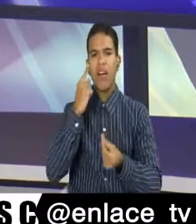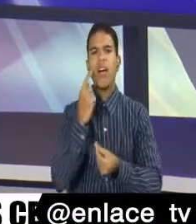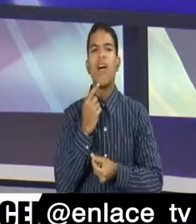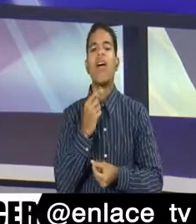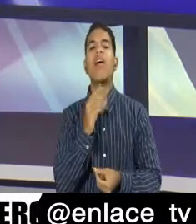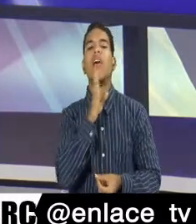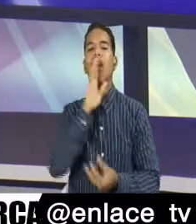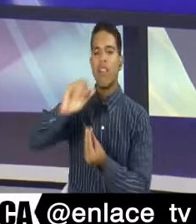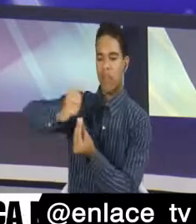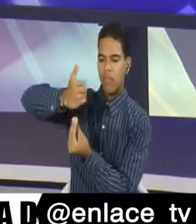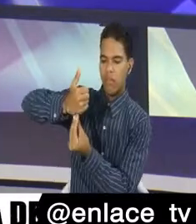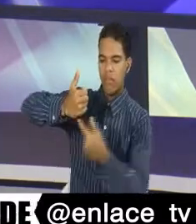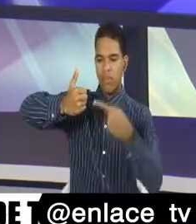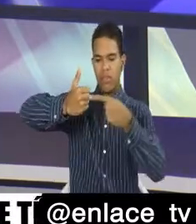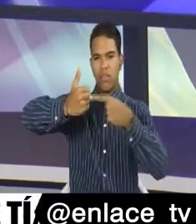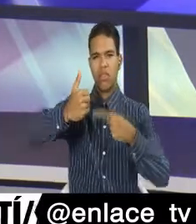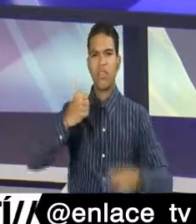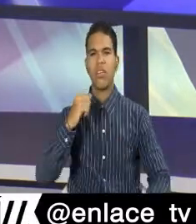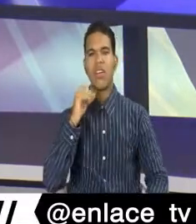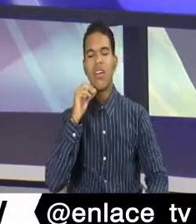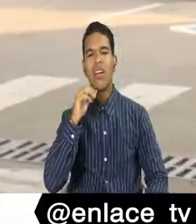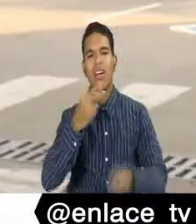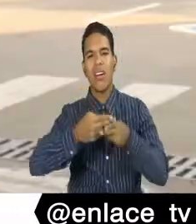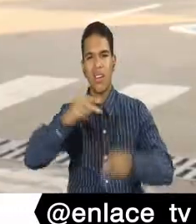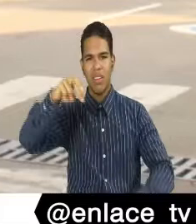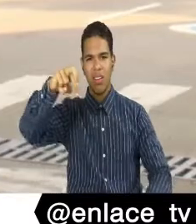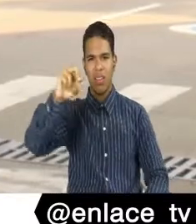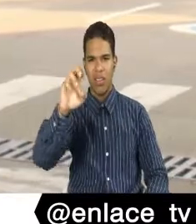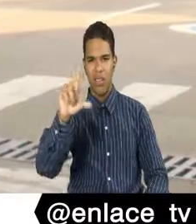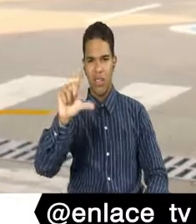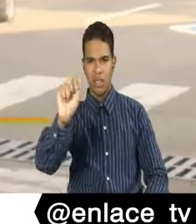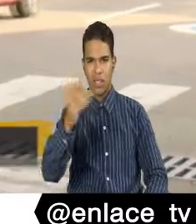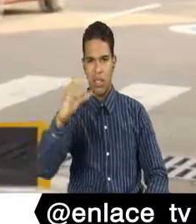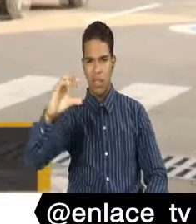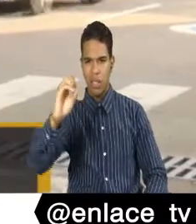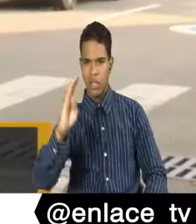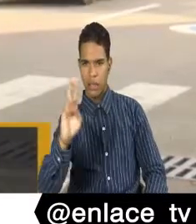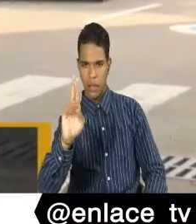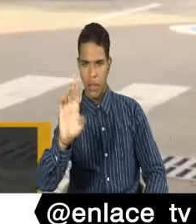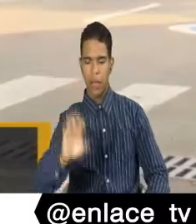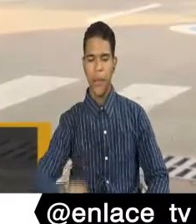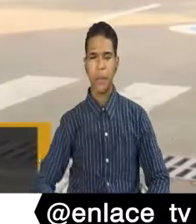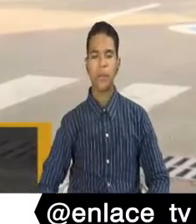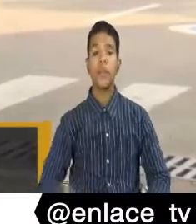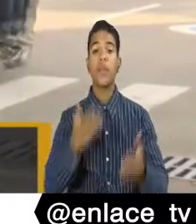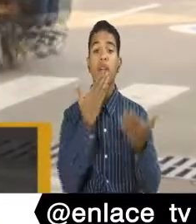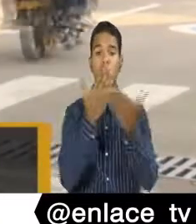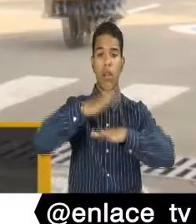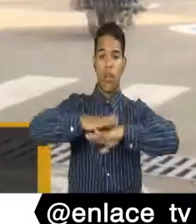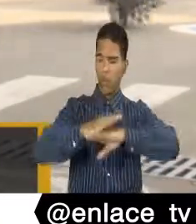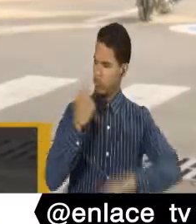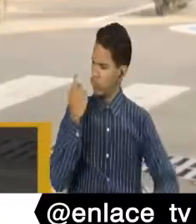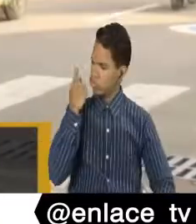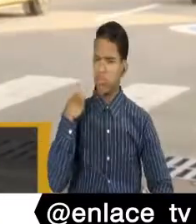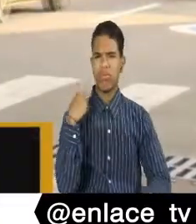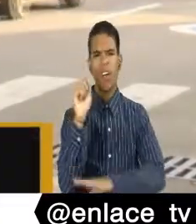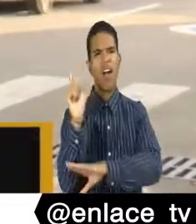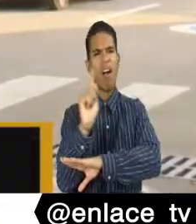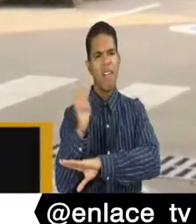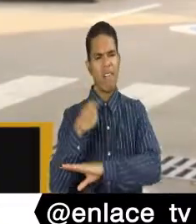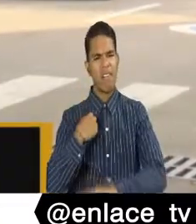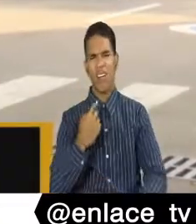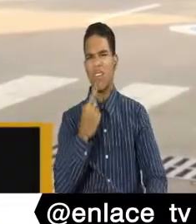el cabecilla de la banda Los Pelacobres. Buenas tardes, pues en las últimas horas la Fiscalía se pronunció sobre la